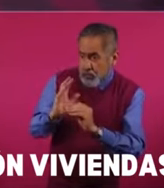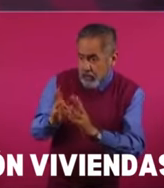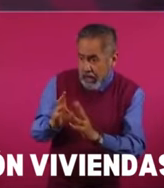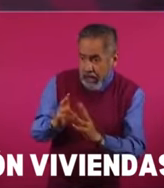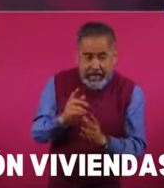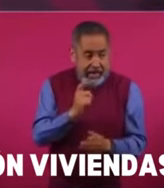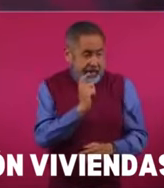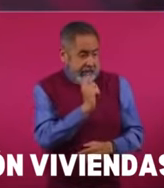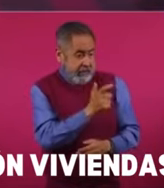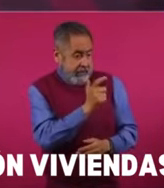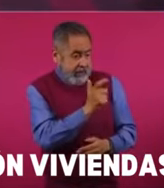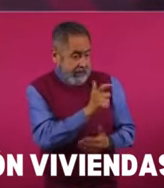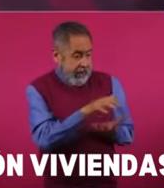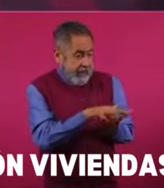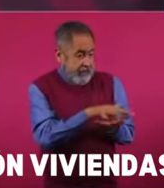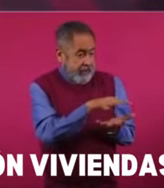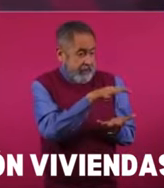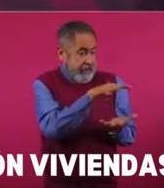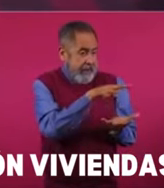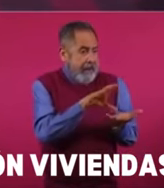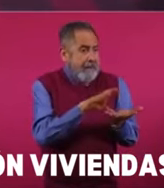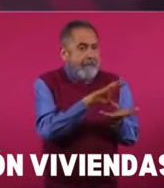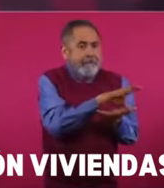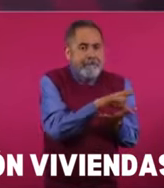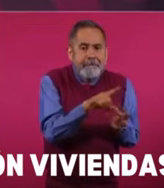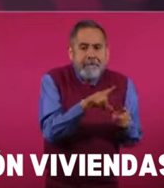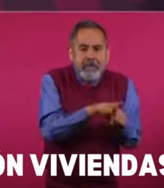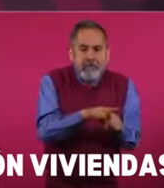van a poder pagarla